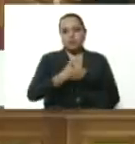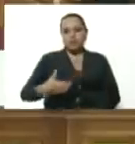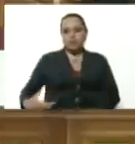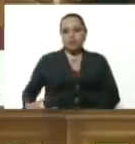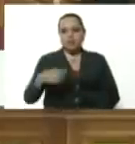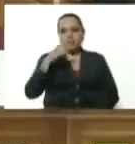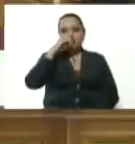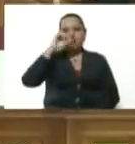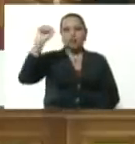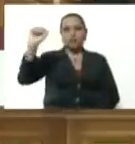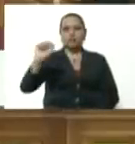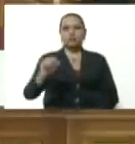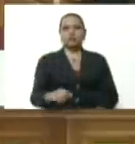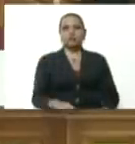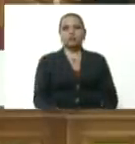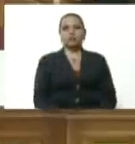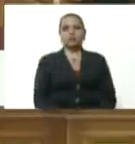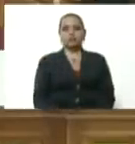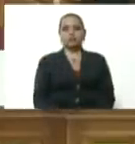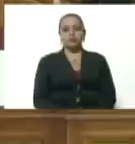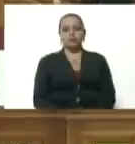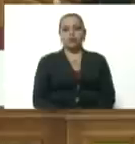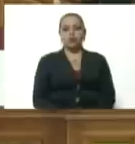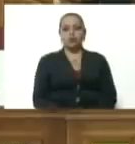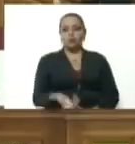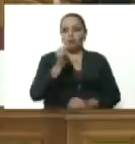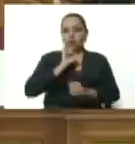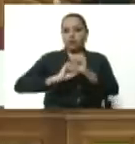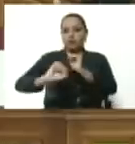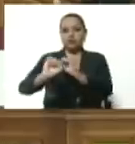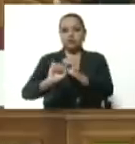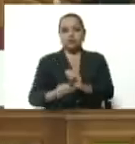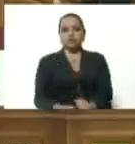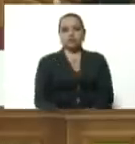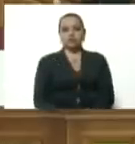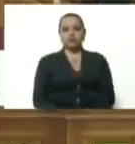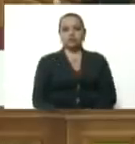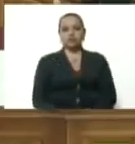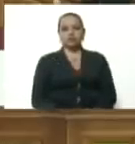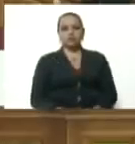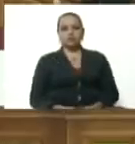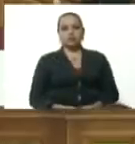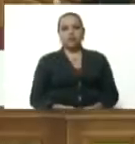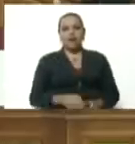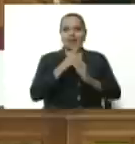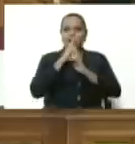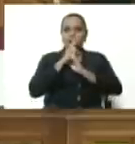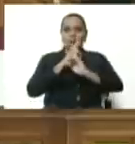Nicolás Maduro, contraataque. Es una respuesta